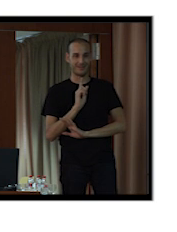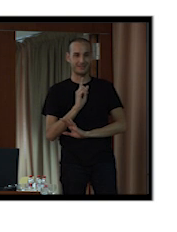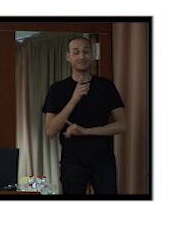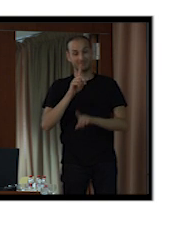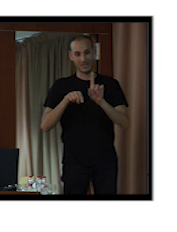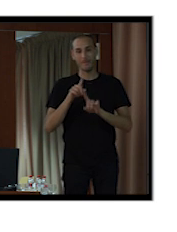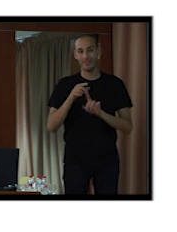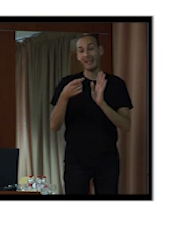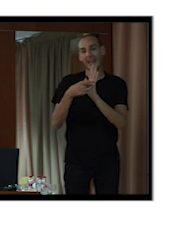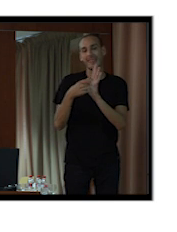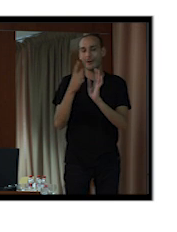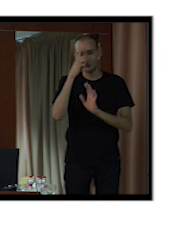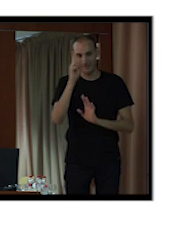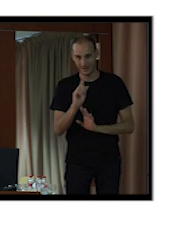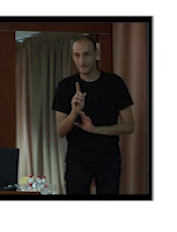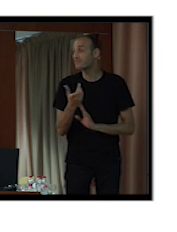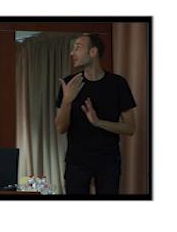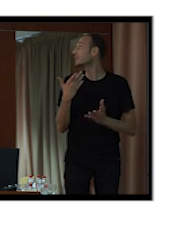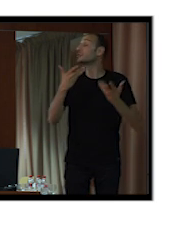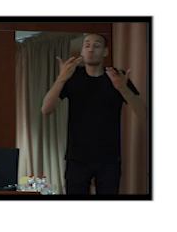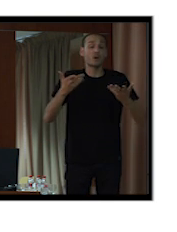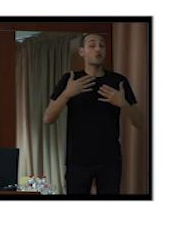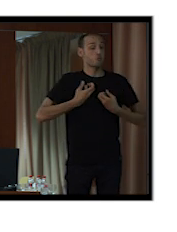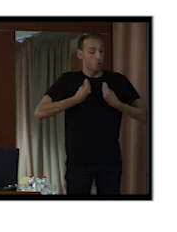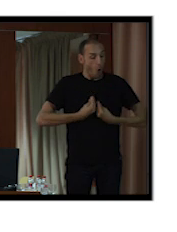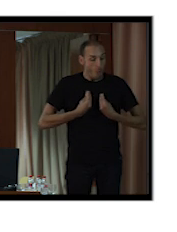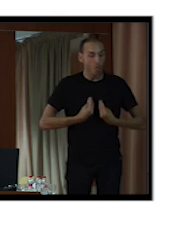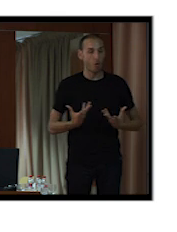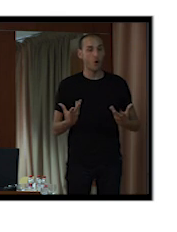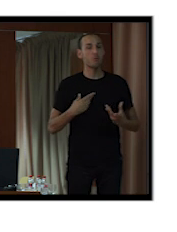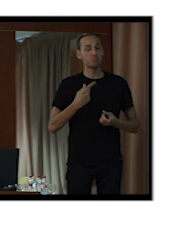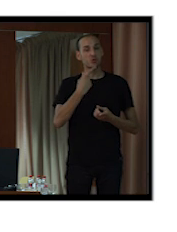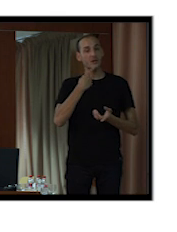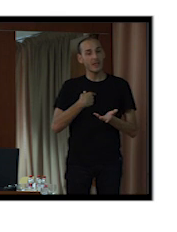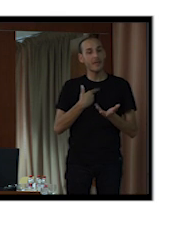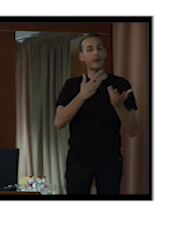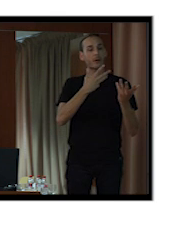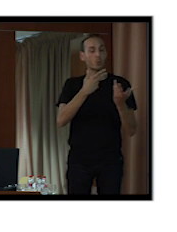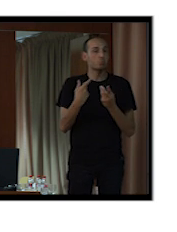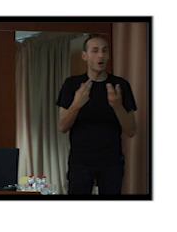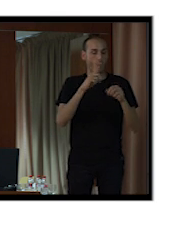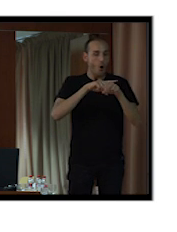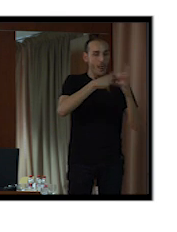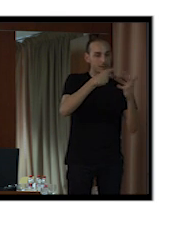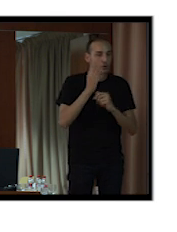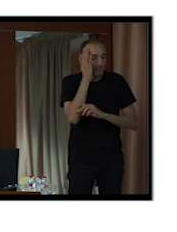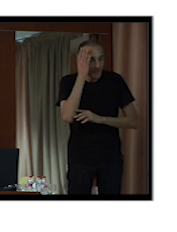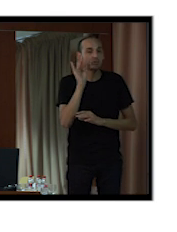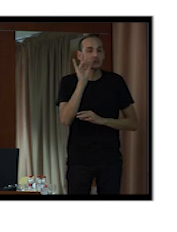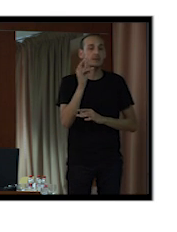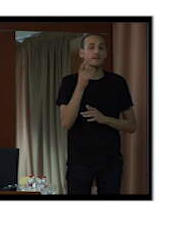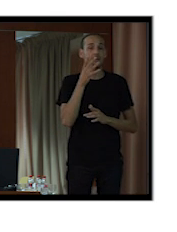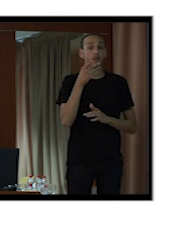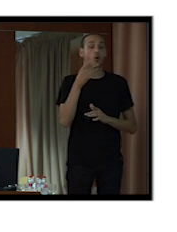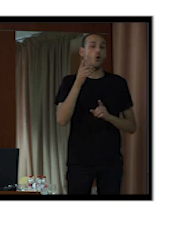adultos. Es muy cómodo, se le pone el actígrafo y nos dice cómo está durmiendo. También para los pacientes, sobre todo los que tienen jet lag o adelanto de